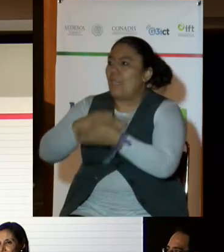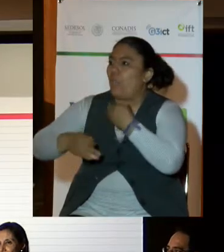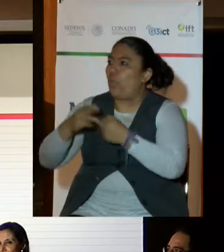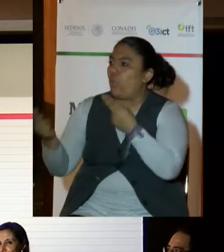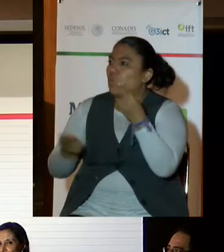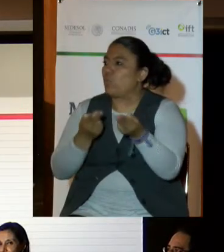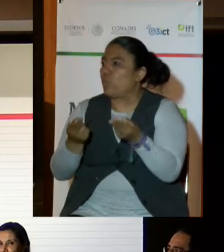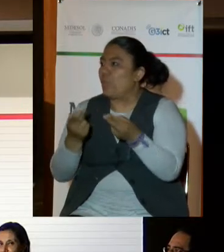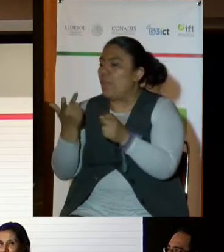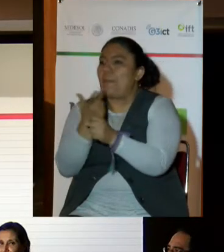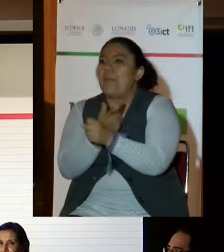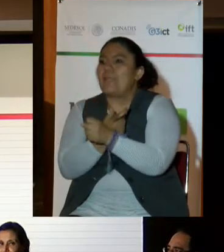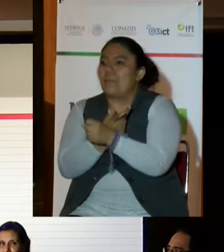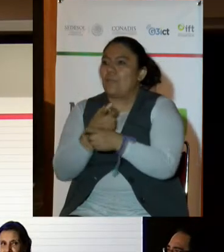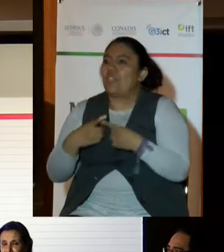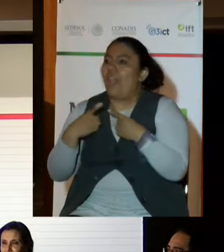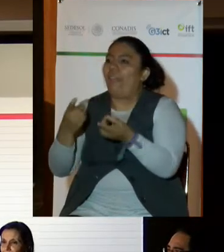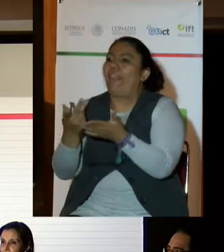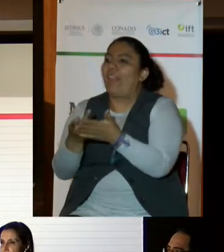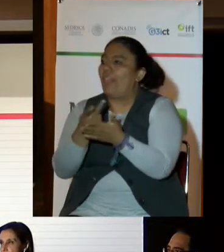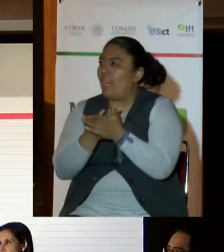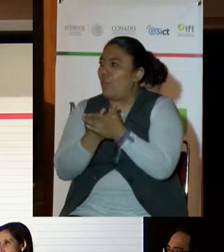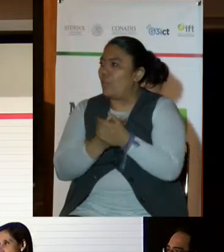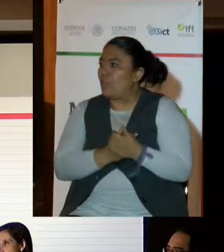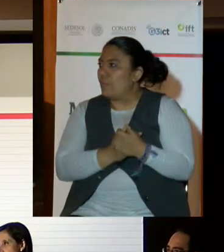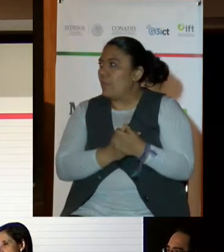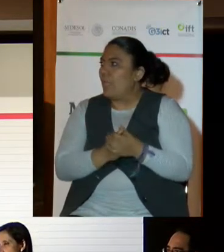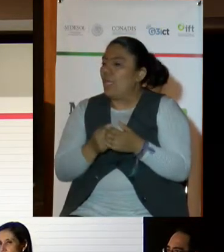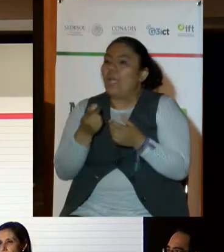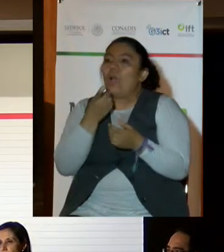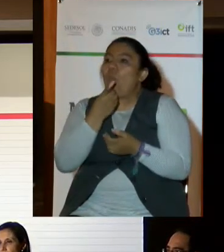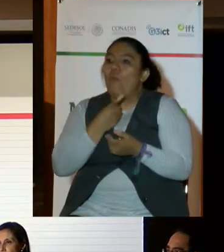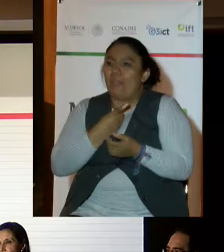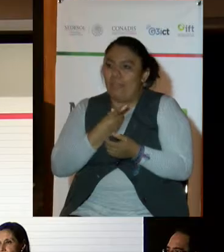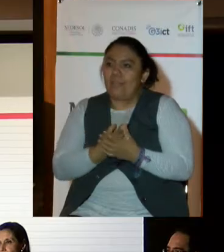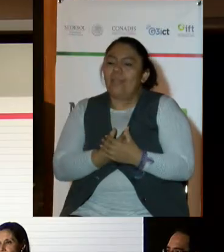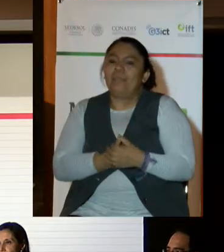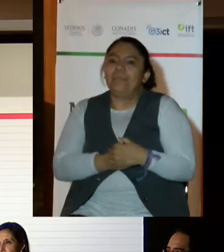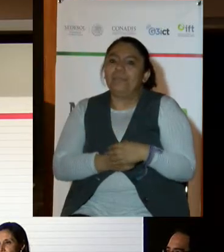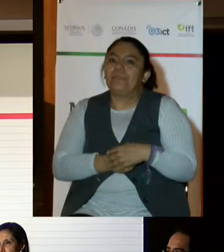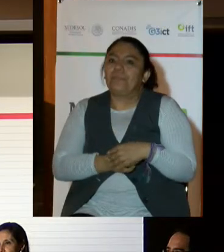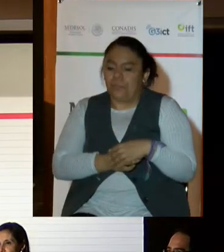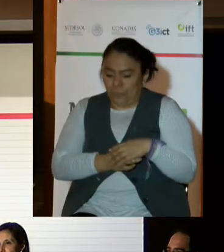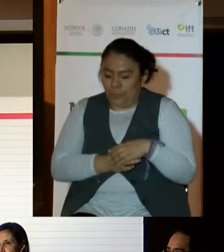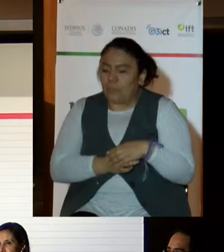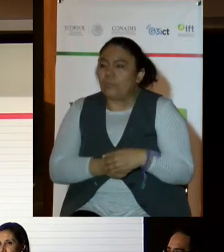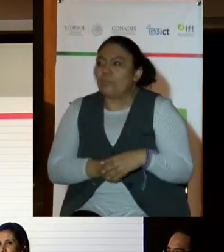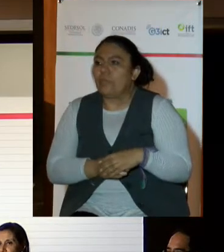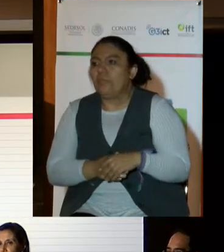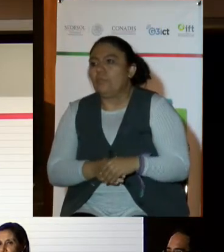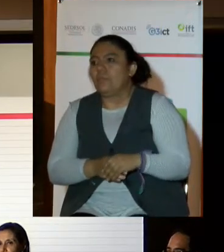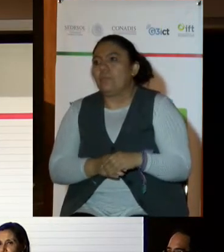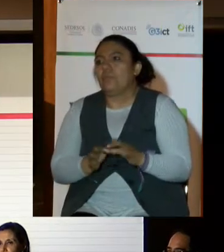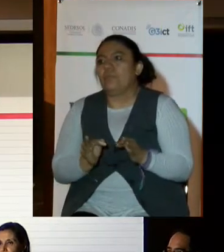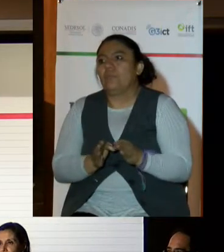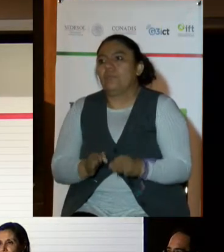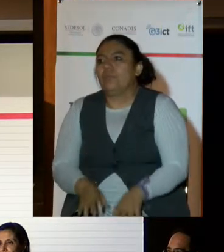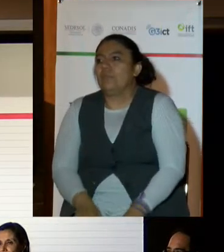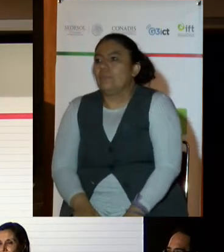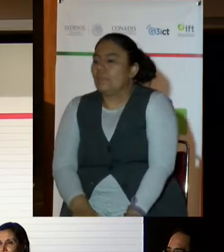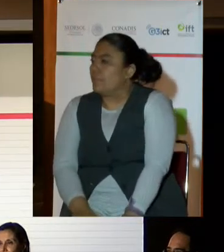participación cerramos el panel. Muchas gracias, Armida, muchas gracias, Ernesto, Mónica, muchas gracias, Adriana, muchas gracias,